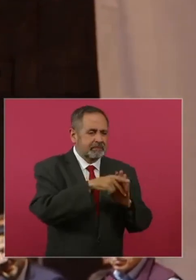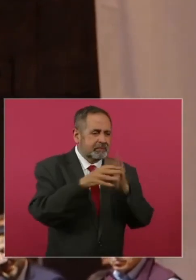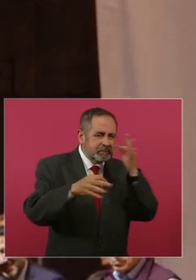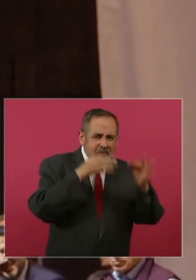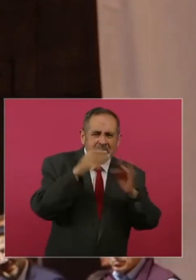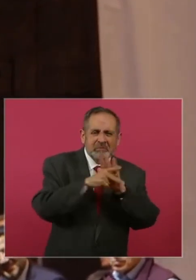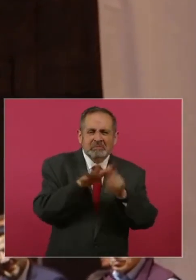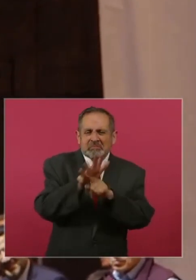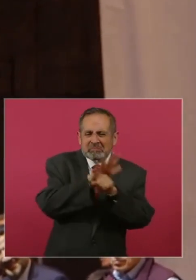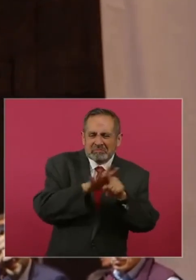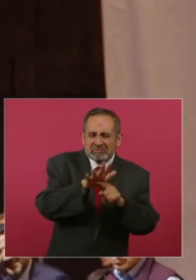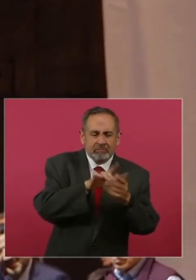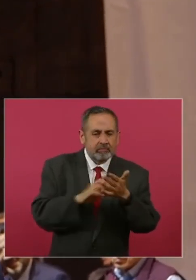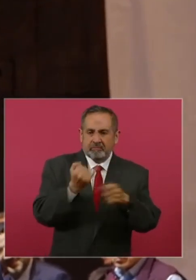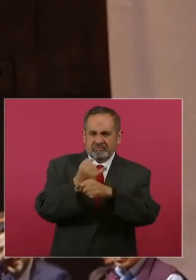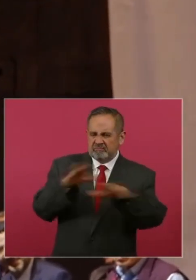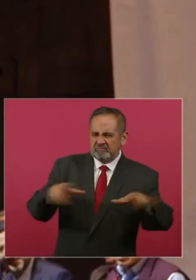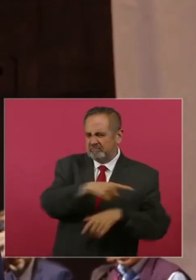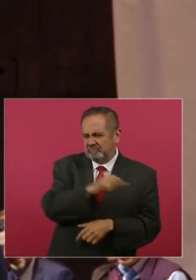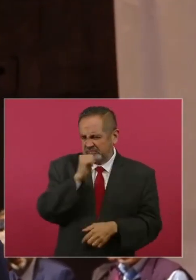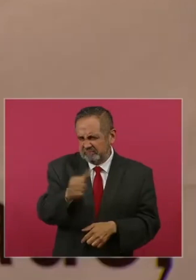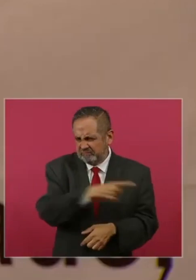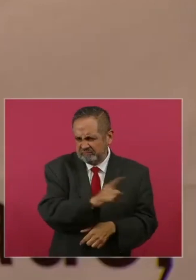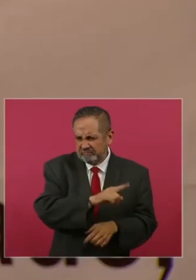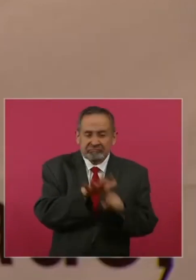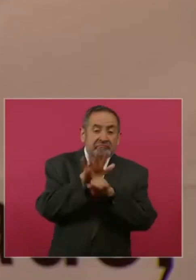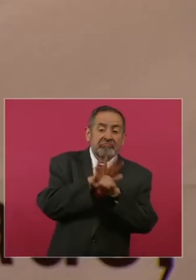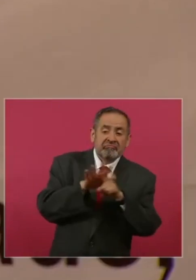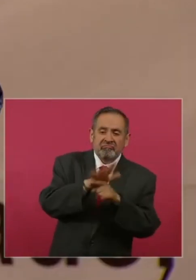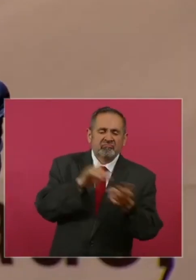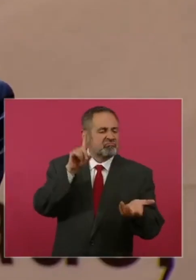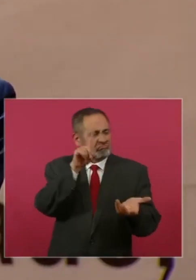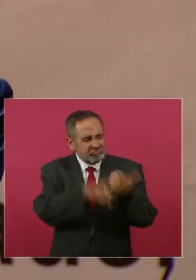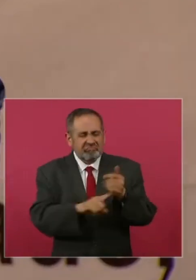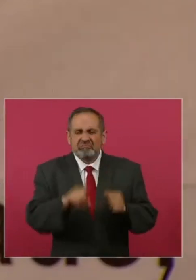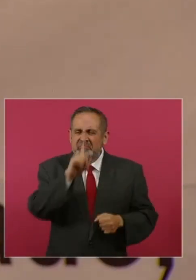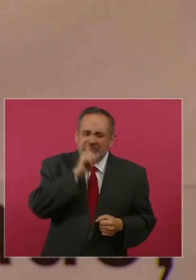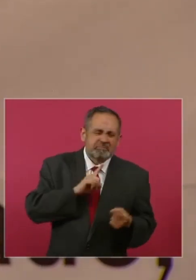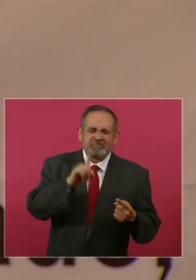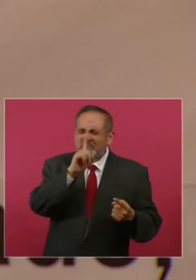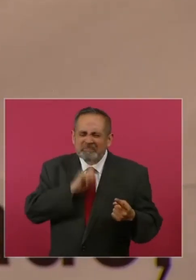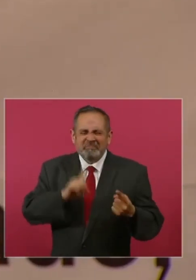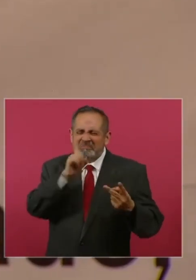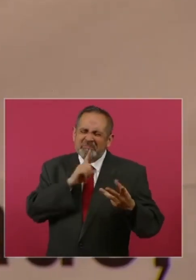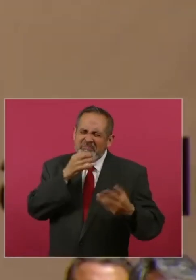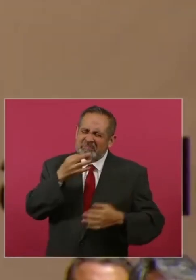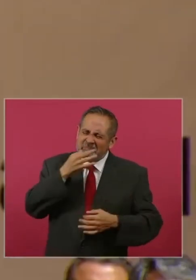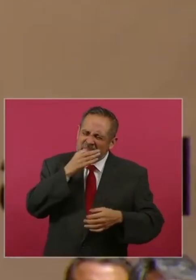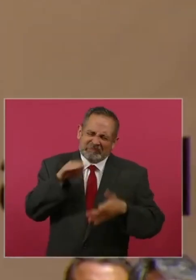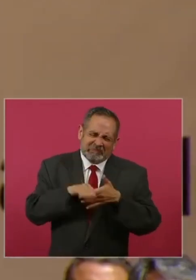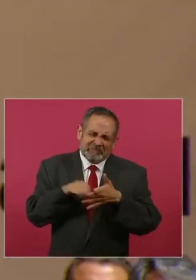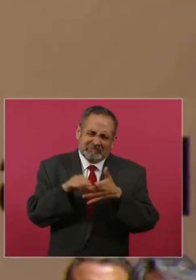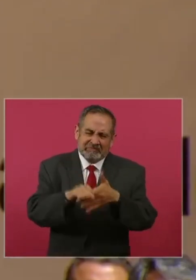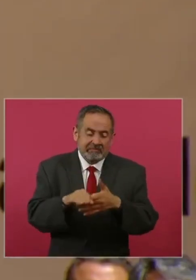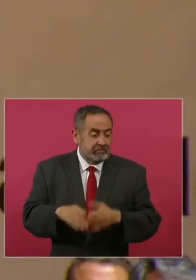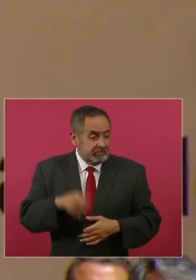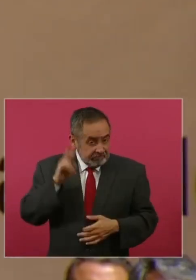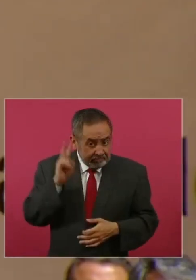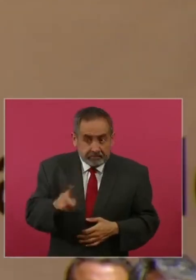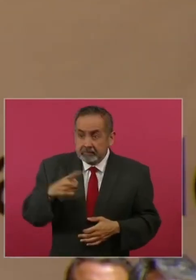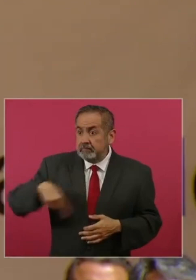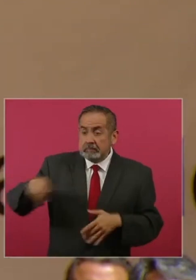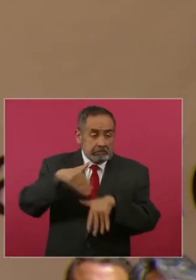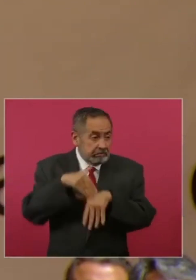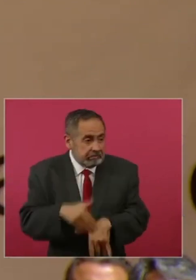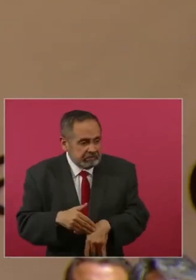the que no de información estar mintiendo minuto a minuto, minute pero sus minute, efectos